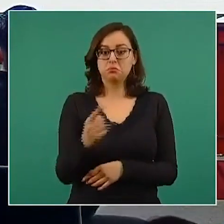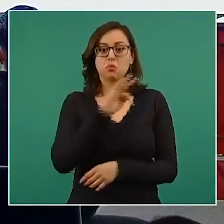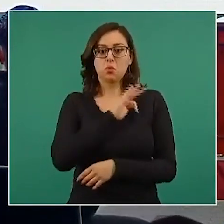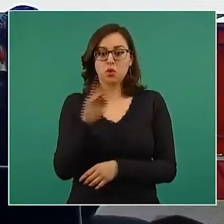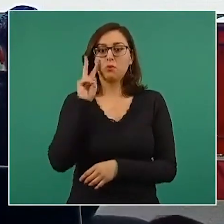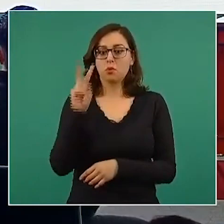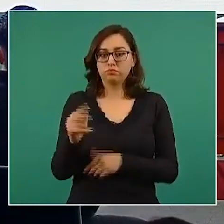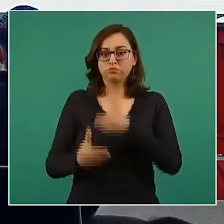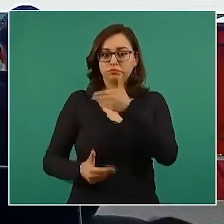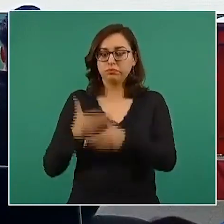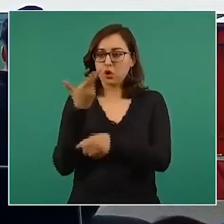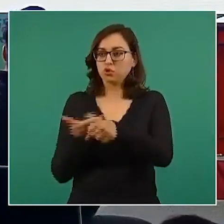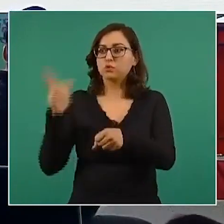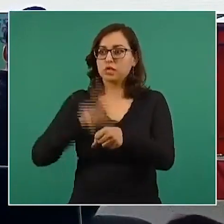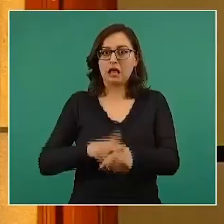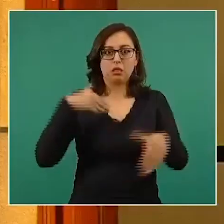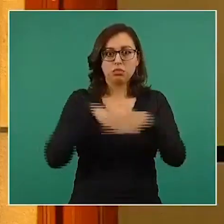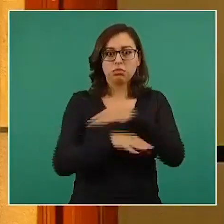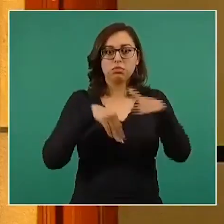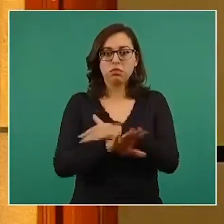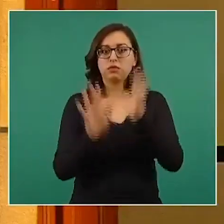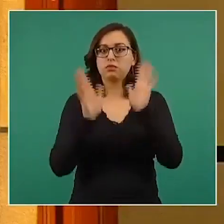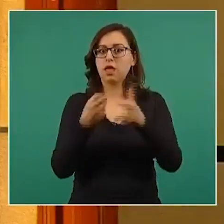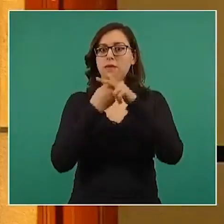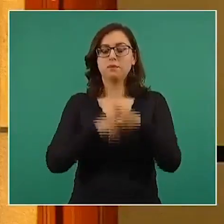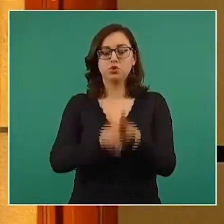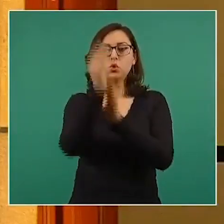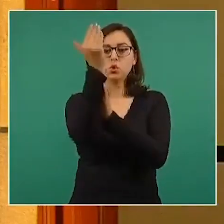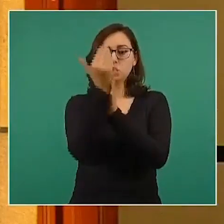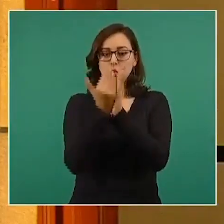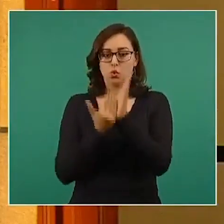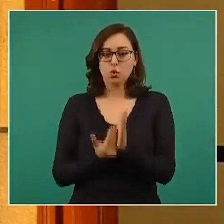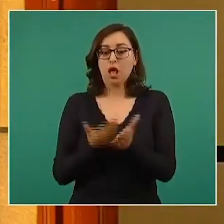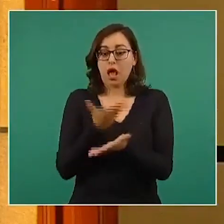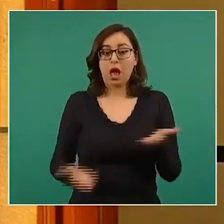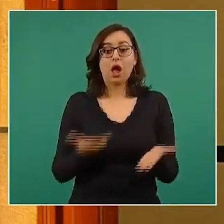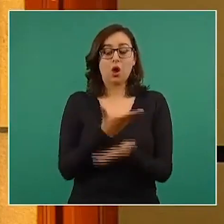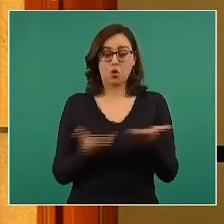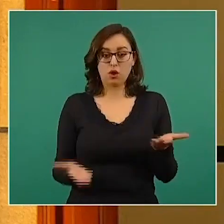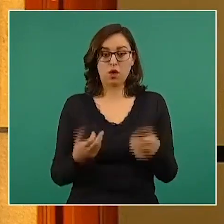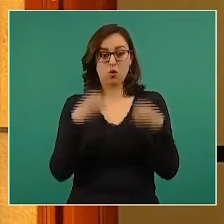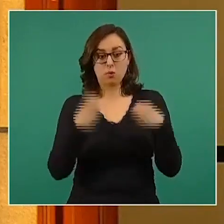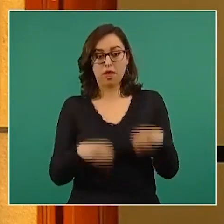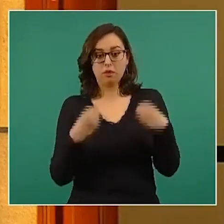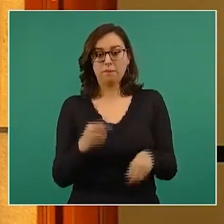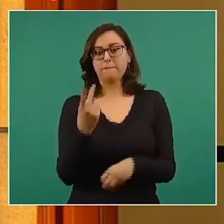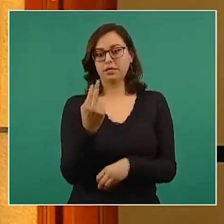esta disminución en la ocupación hospitalaria y para el cierre del mes únicamente tenemos una ocupación menor al